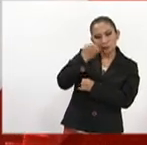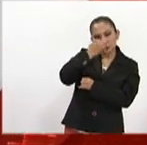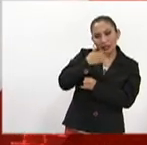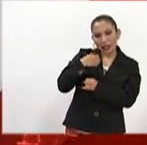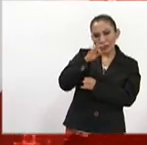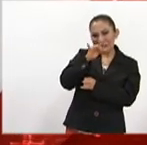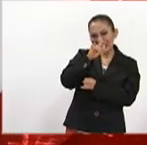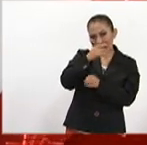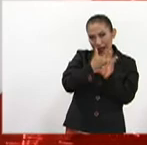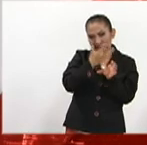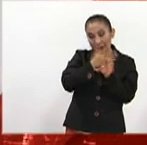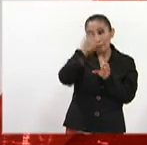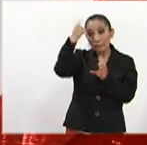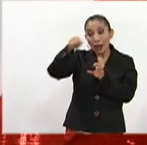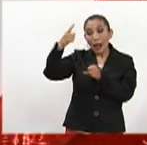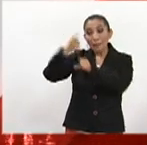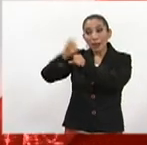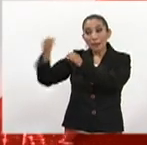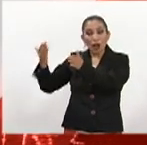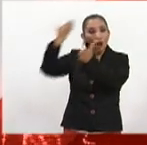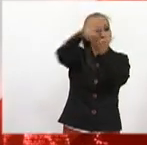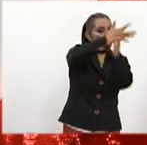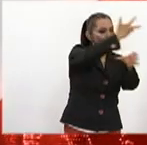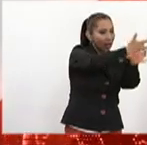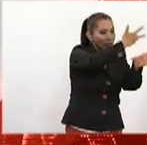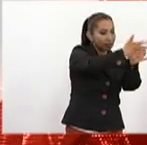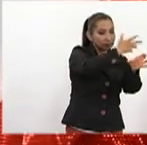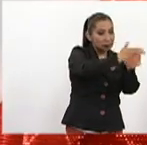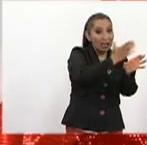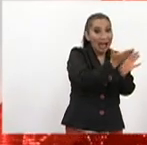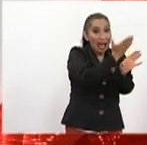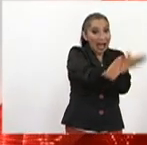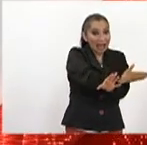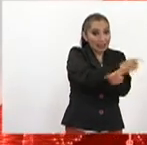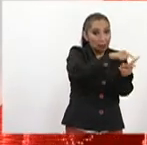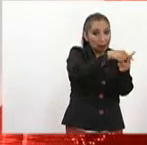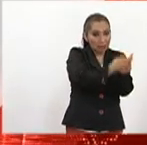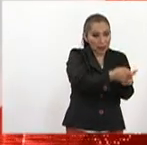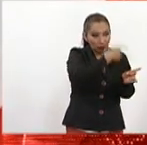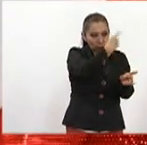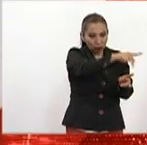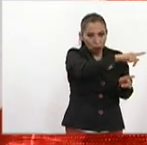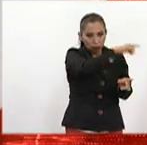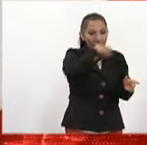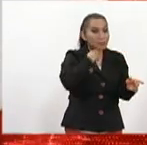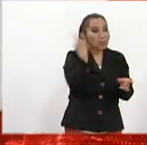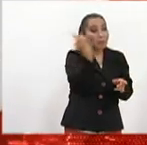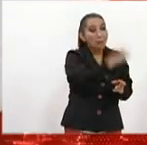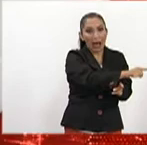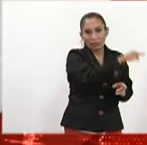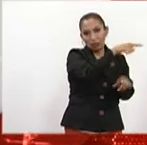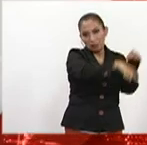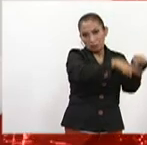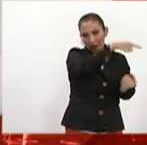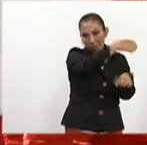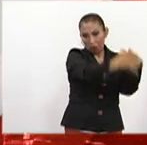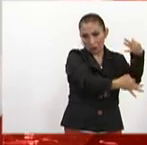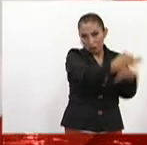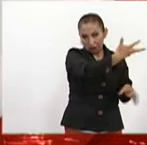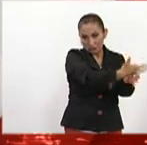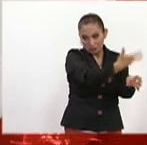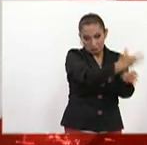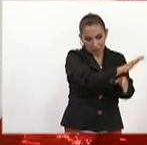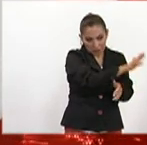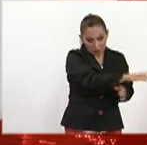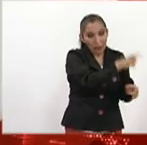Estados Unidos para que llegue primero a Estados Unidos y antes de que inicie el cumplimiento de la sentencia que en su caso imponga el Poder Judicial